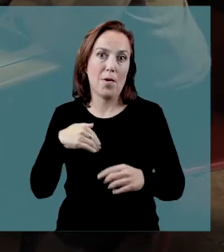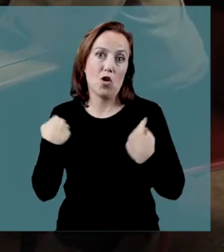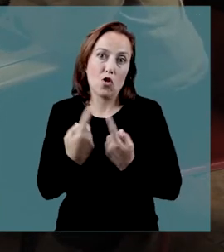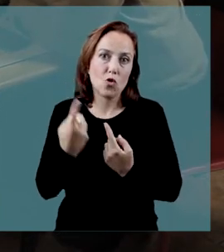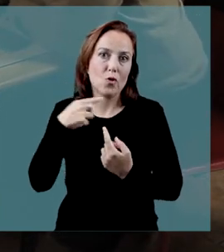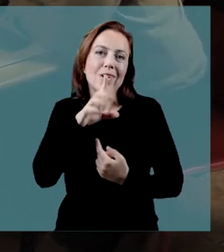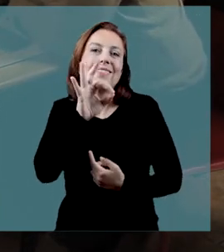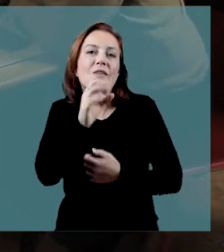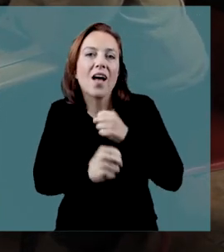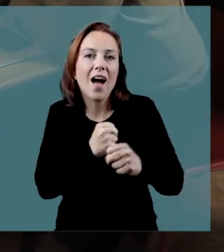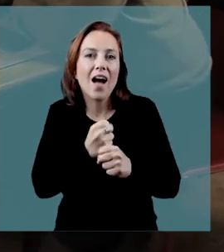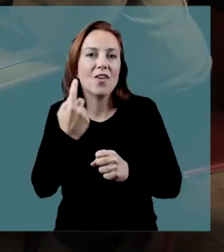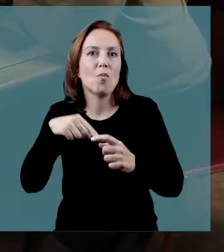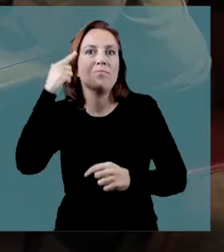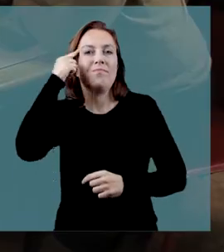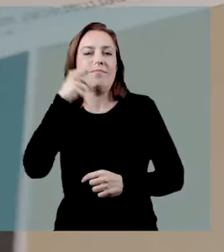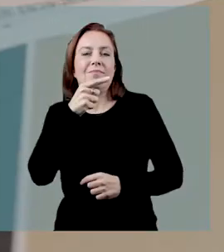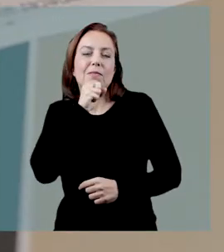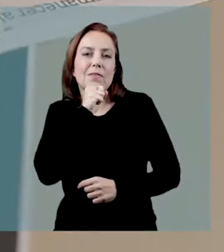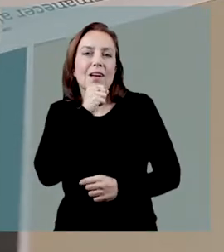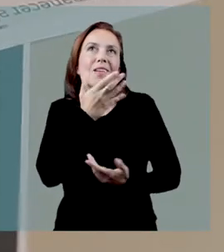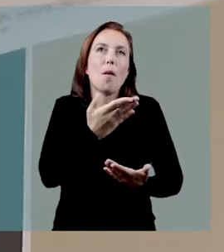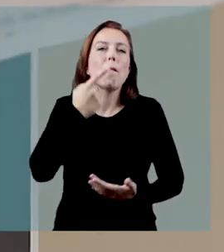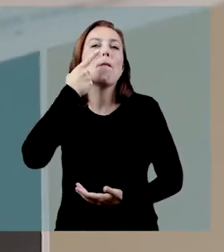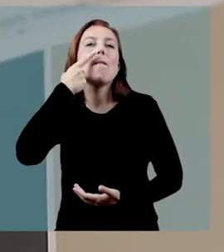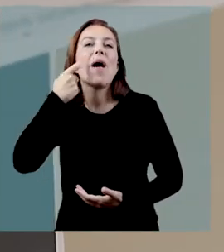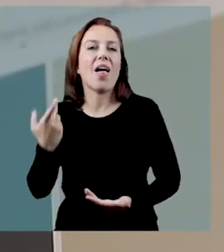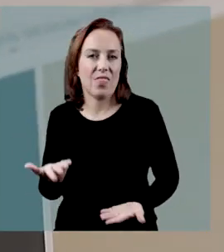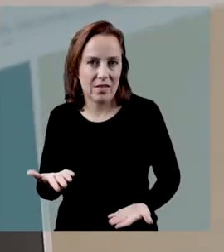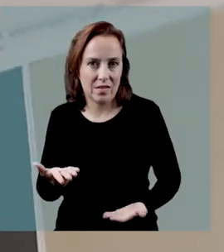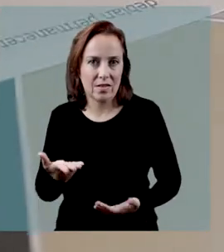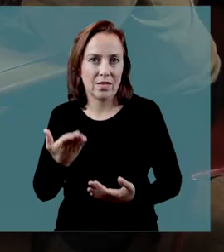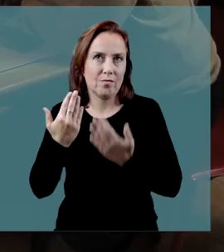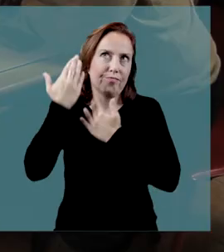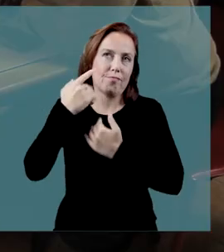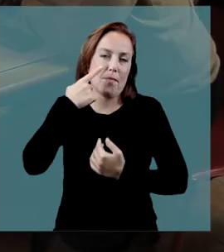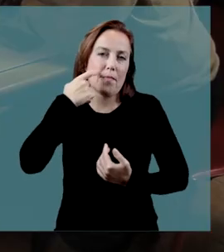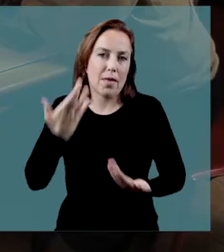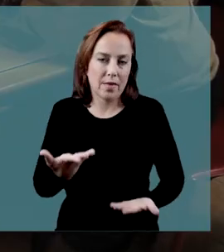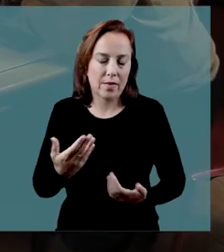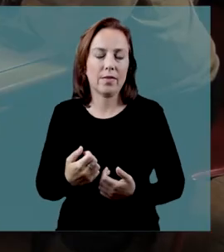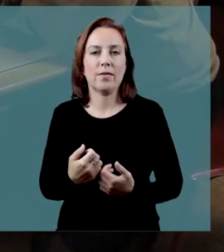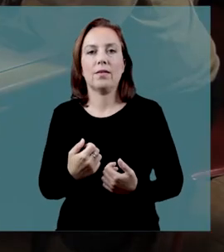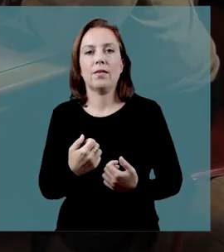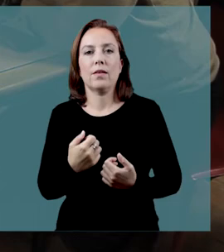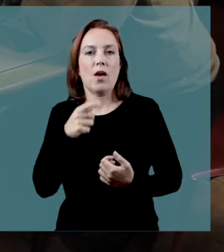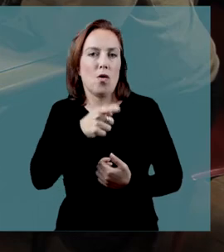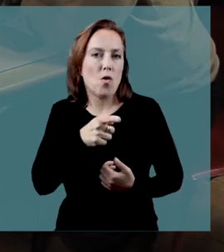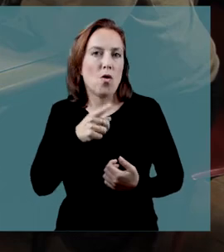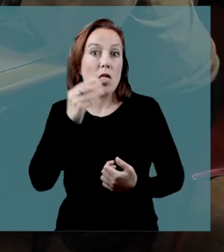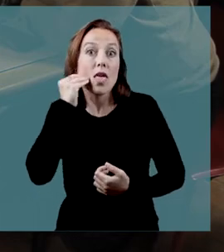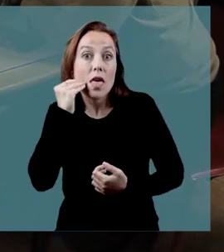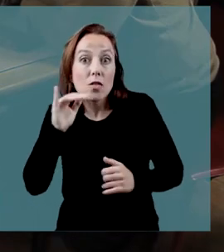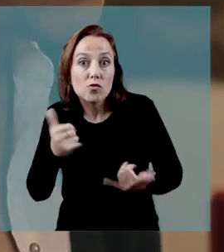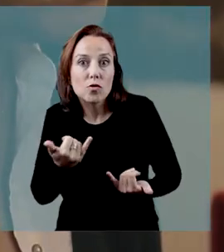para nosotros era muy viejo. Era un padre, además, era el padre. Era un padre, además con toda su... Con nietos.